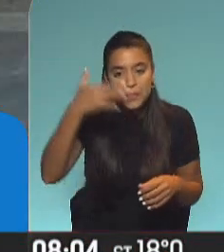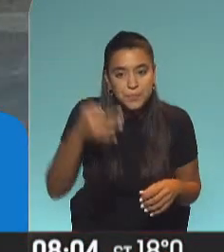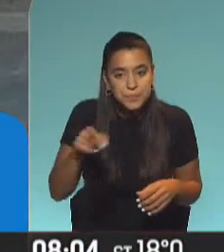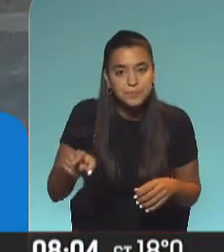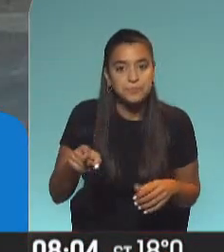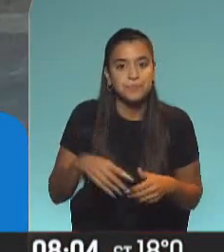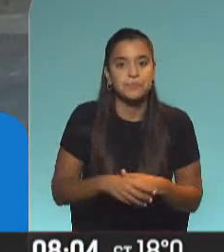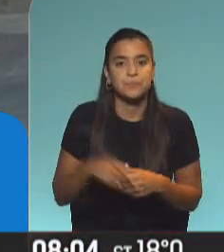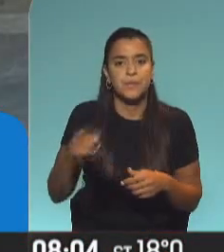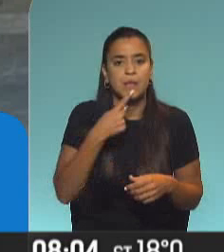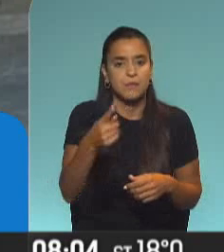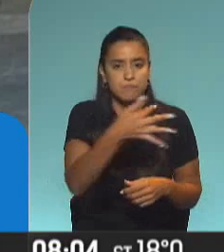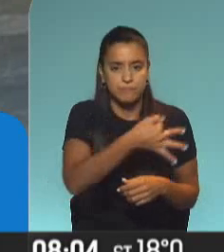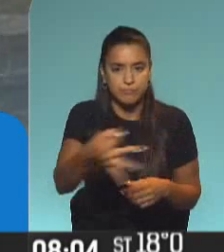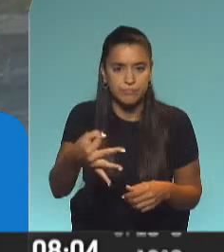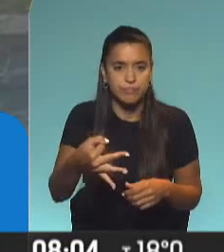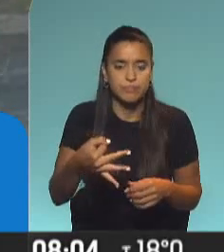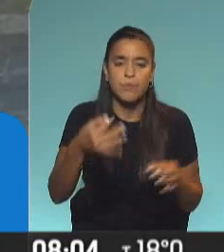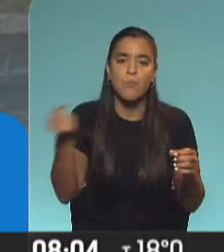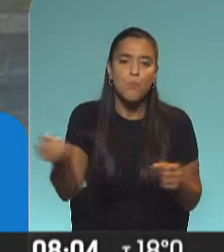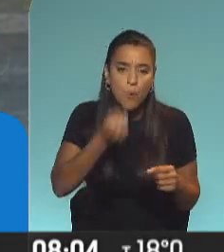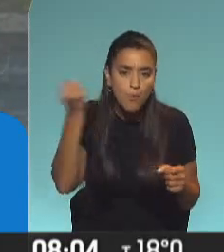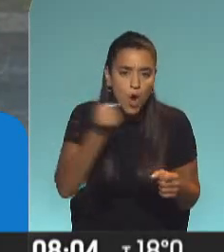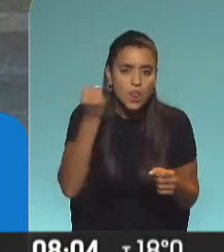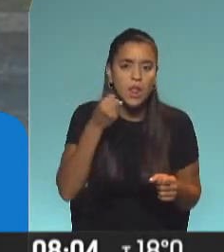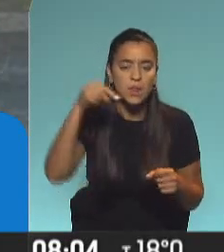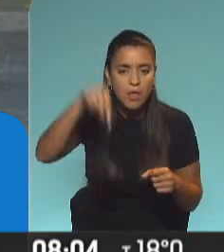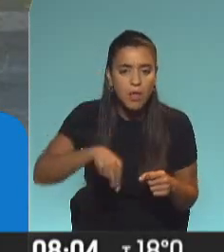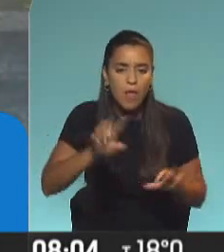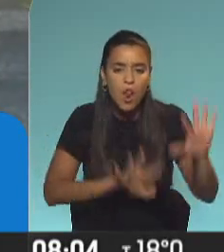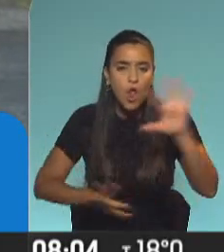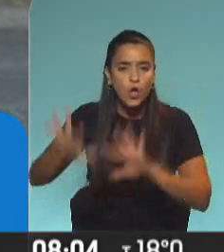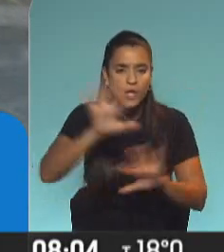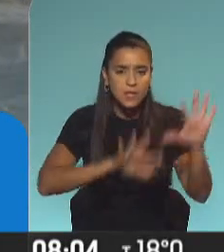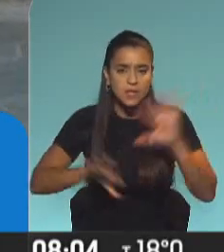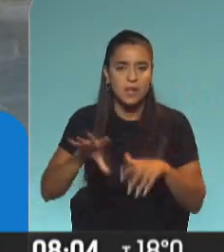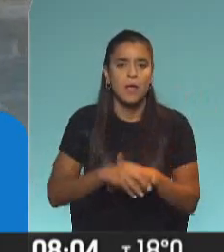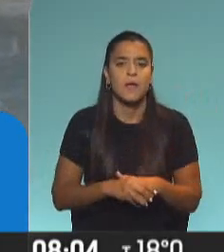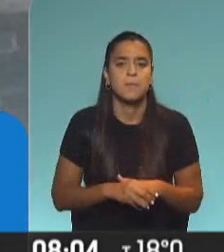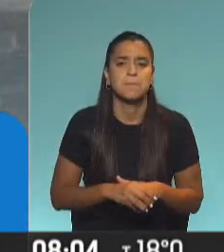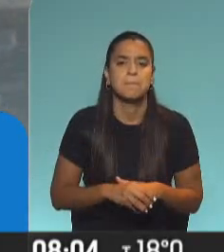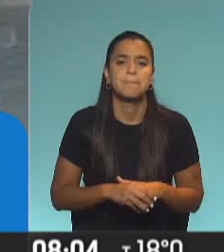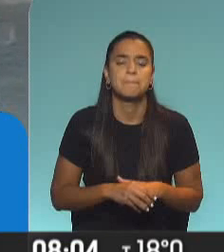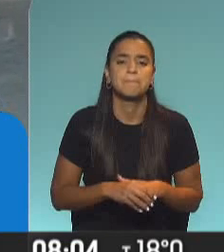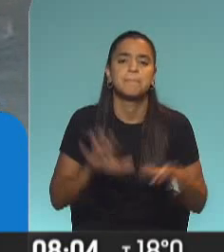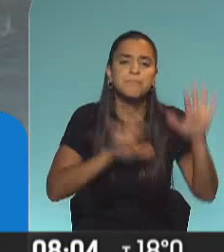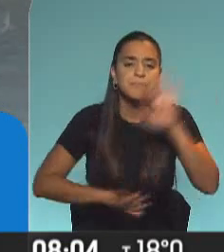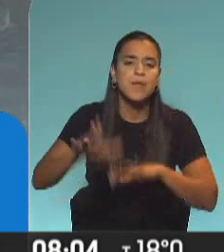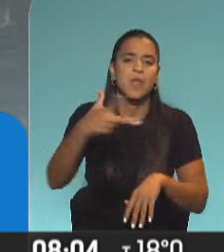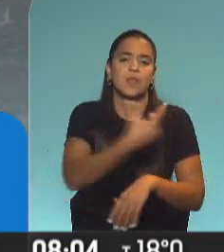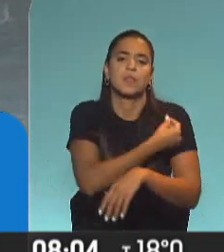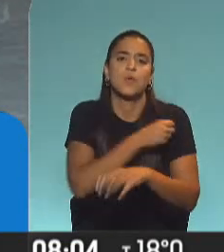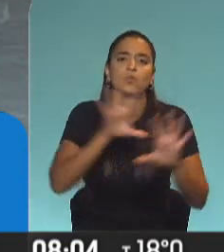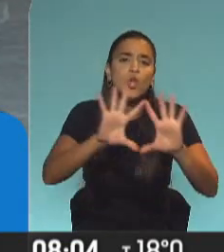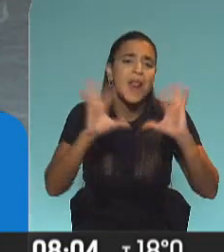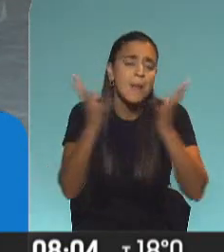lo que has dicho, yo creo que es el punto clave de lo que va a ser la logística y la distribución de la vacuna en el